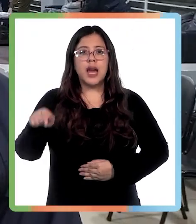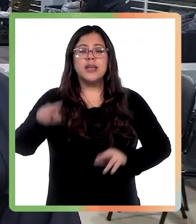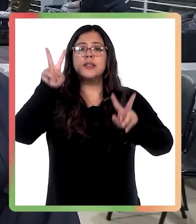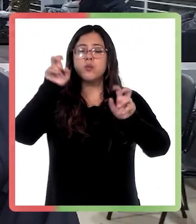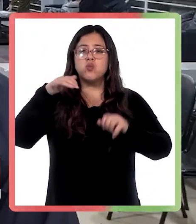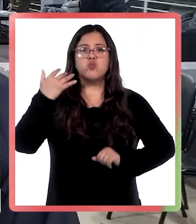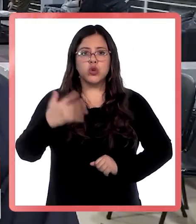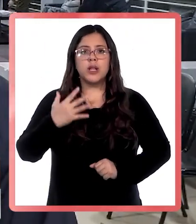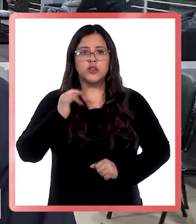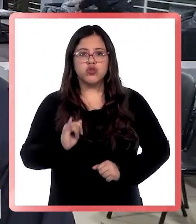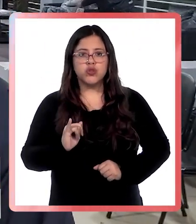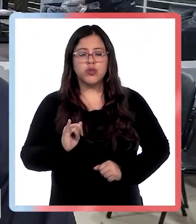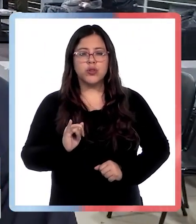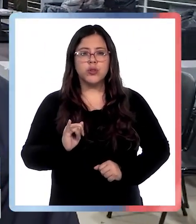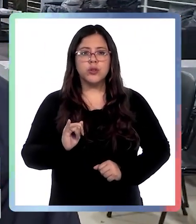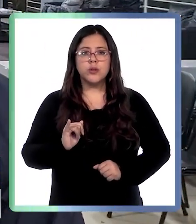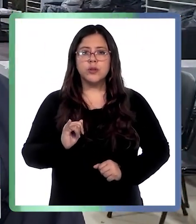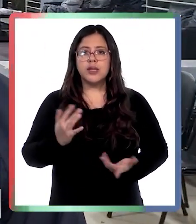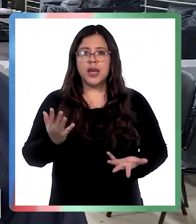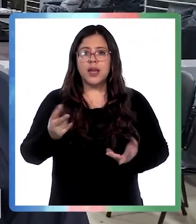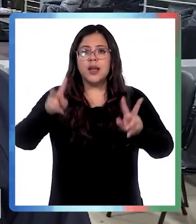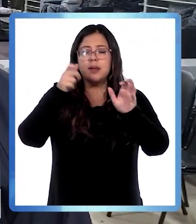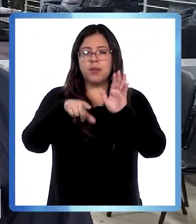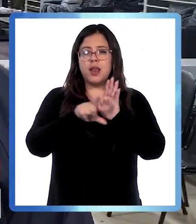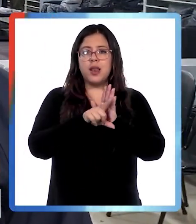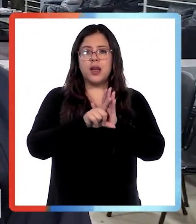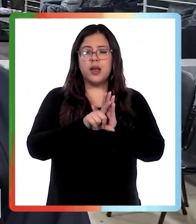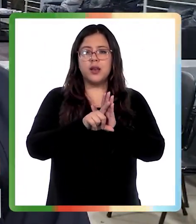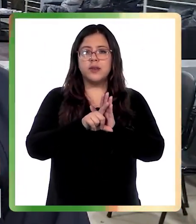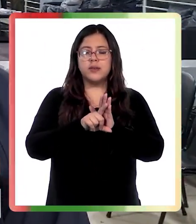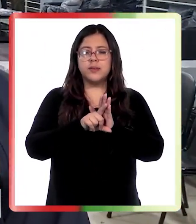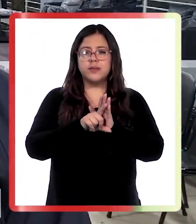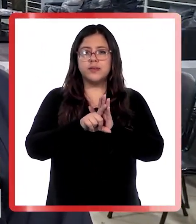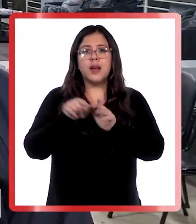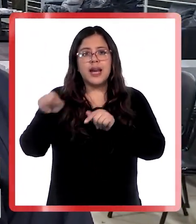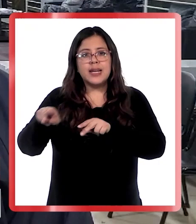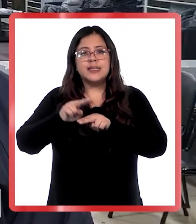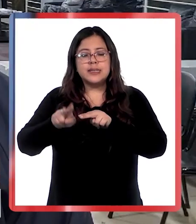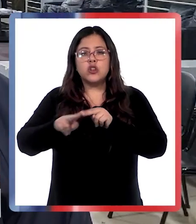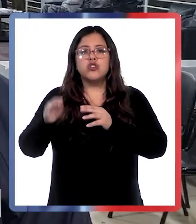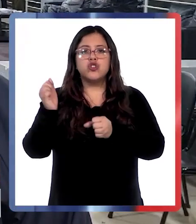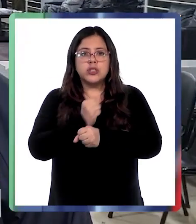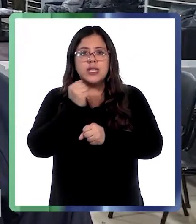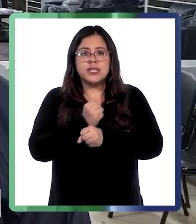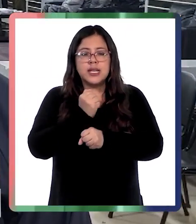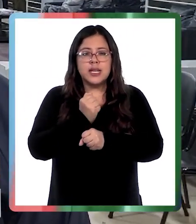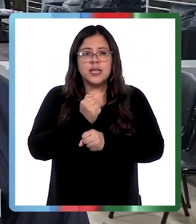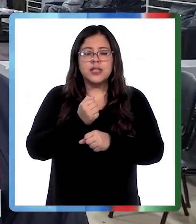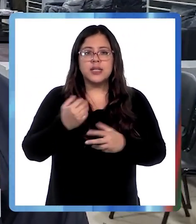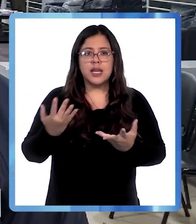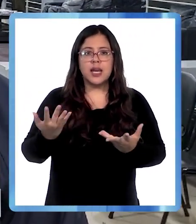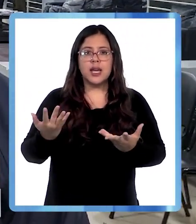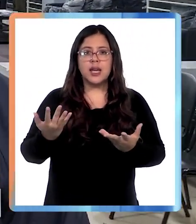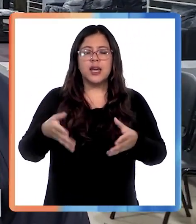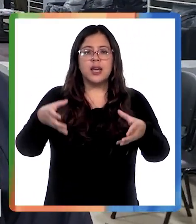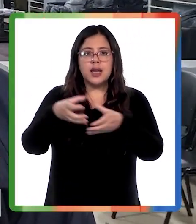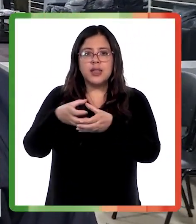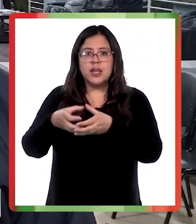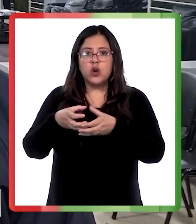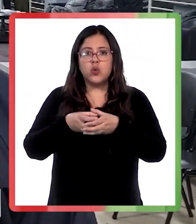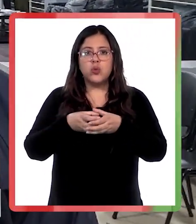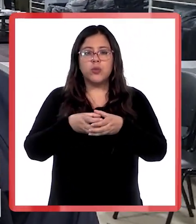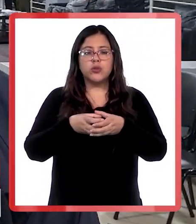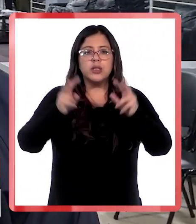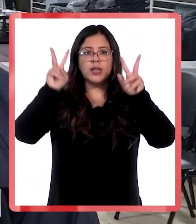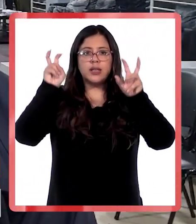trataron materias muy importantes lo que se refiere a Lo legal Se realizaron talleres de tipo práctico en